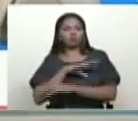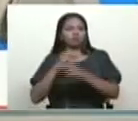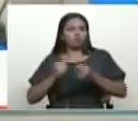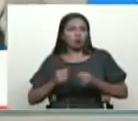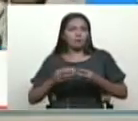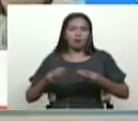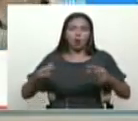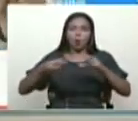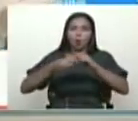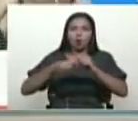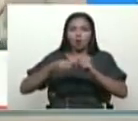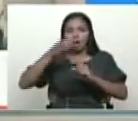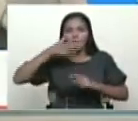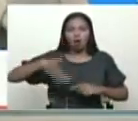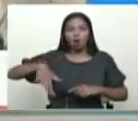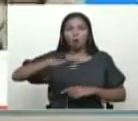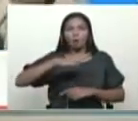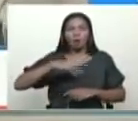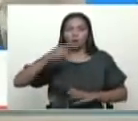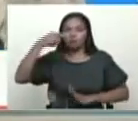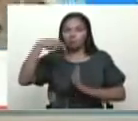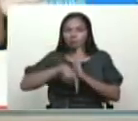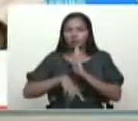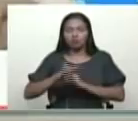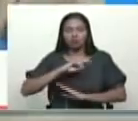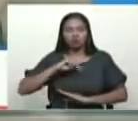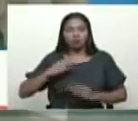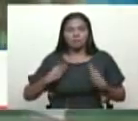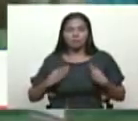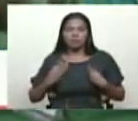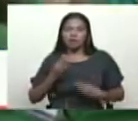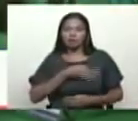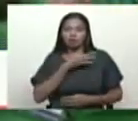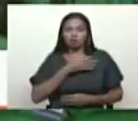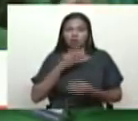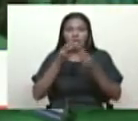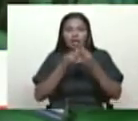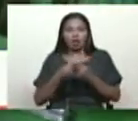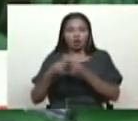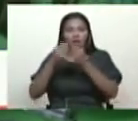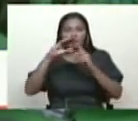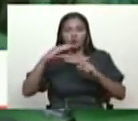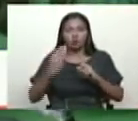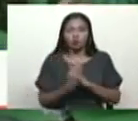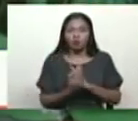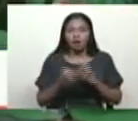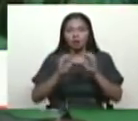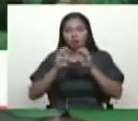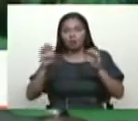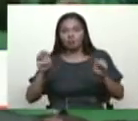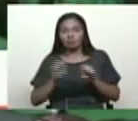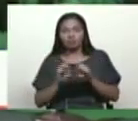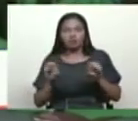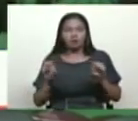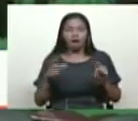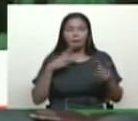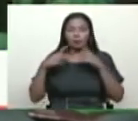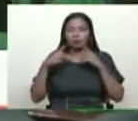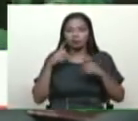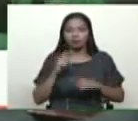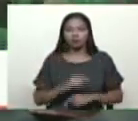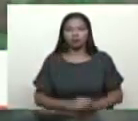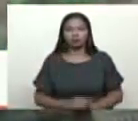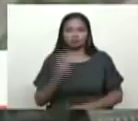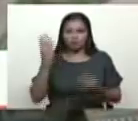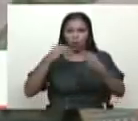para unir a los pueblos desde la profundidad de su vida social, económica, cultural, educativa, política.